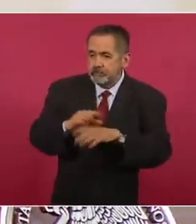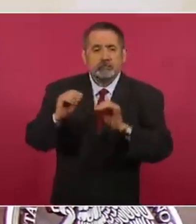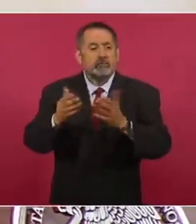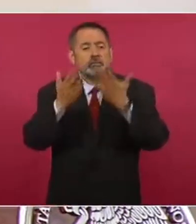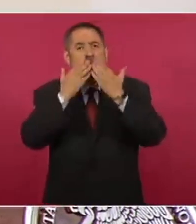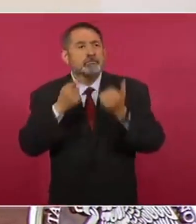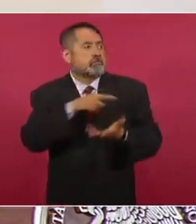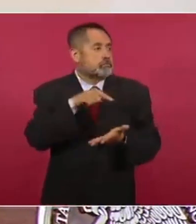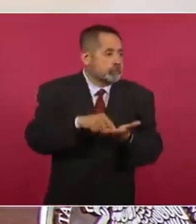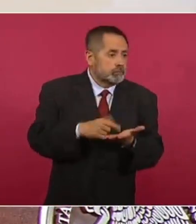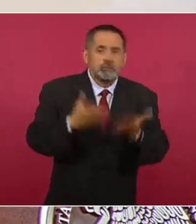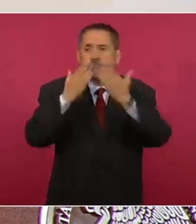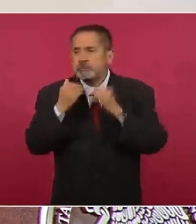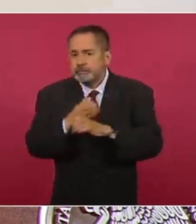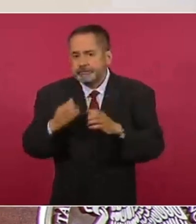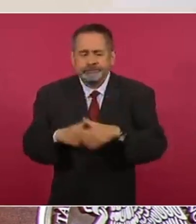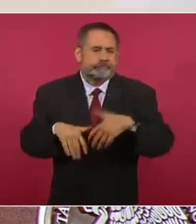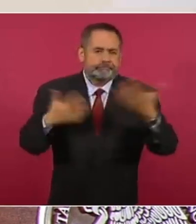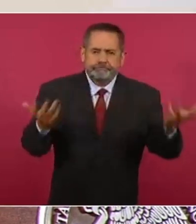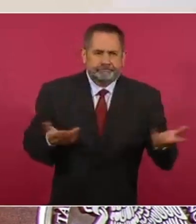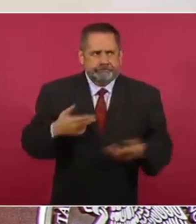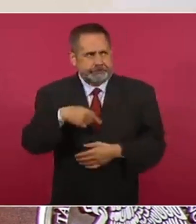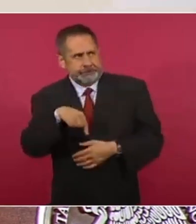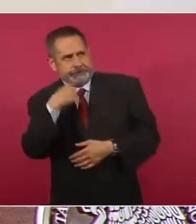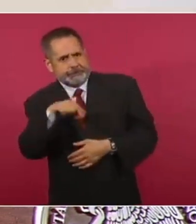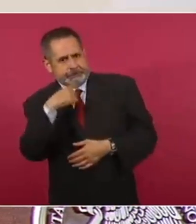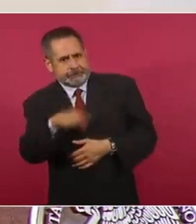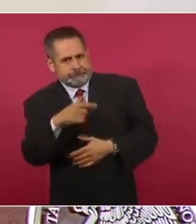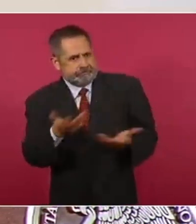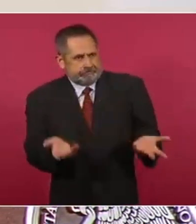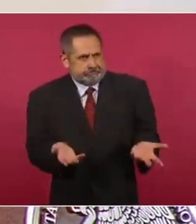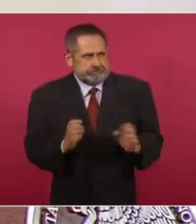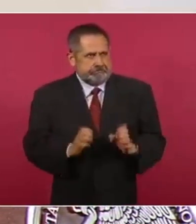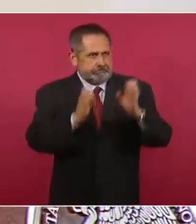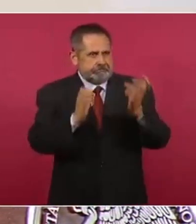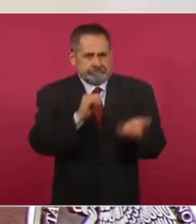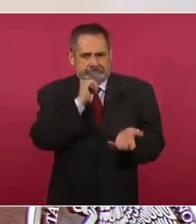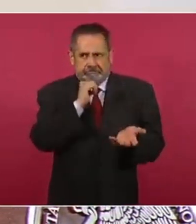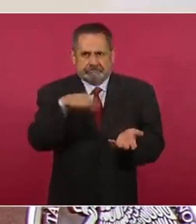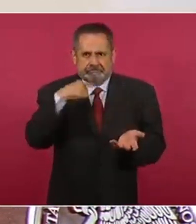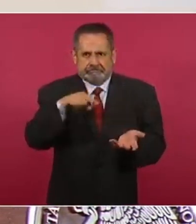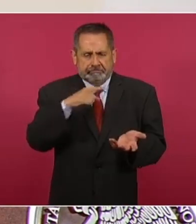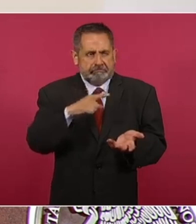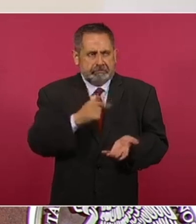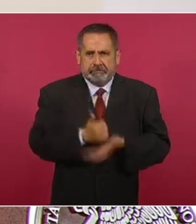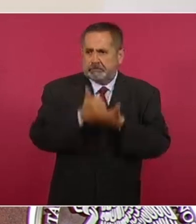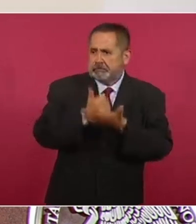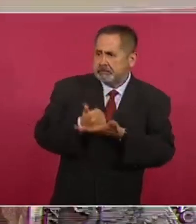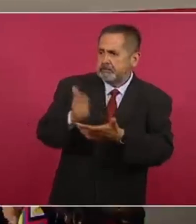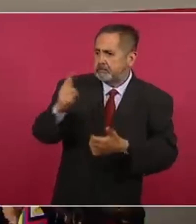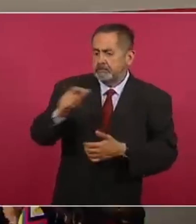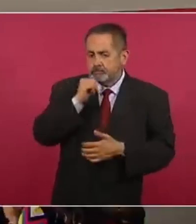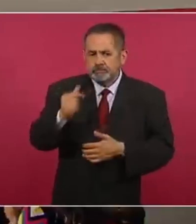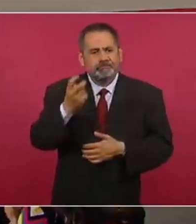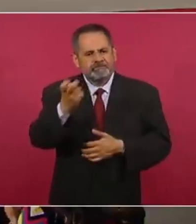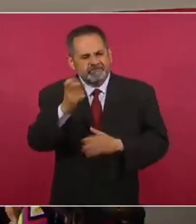o no está bien el equipamiento pues entonces simplemente es un edificio es un edificio que no ayuda a la salud de las